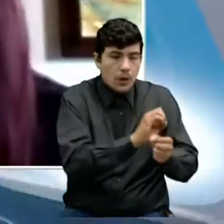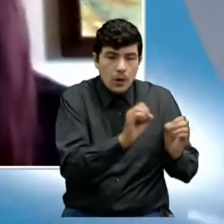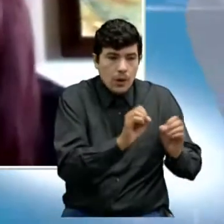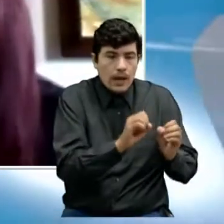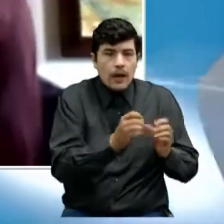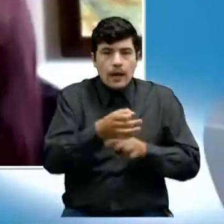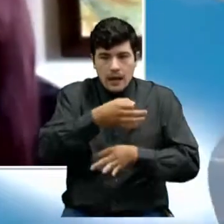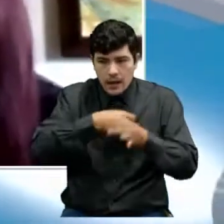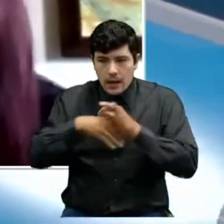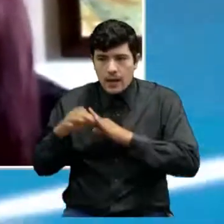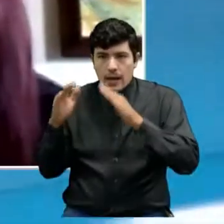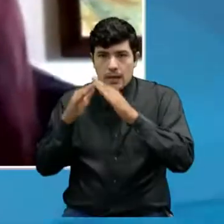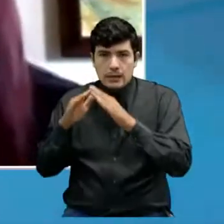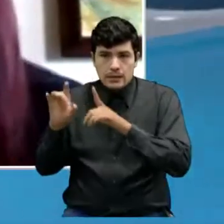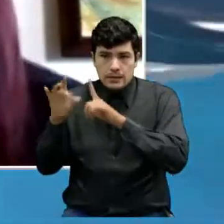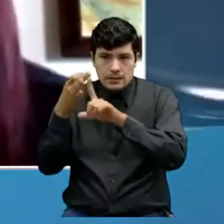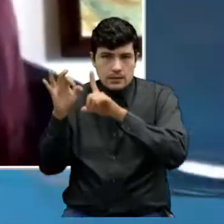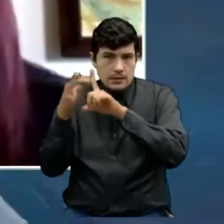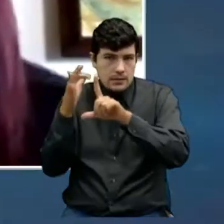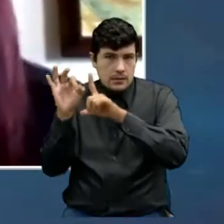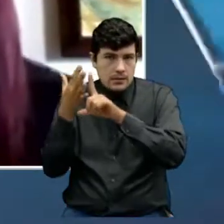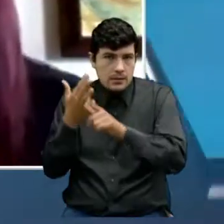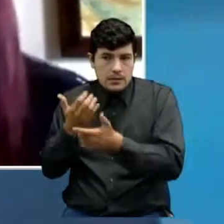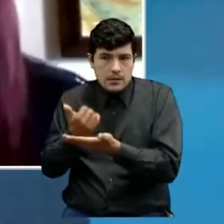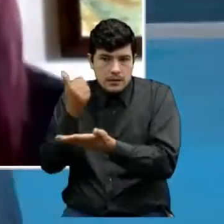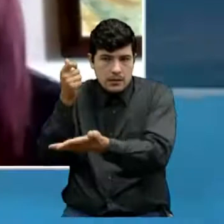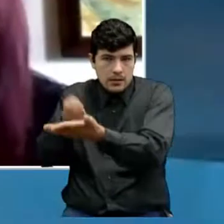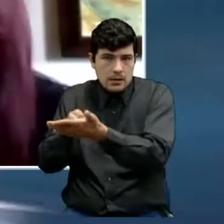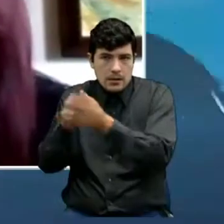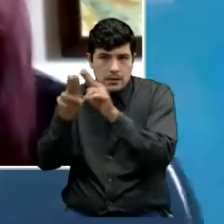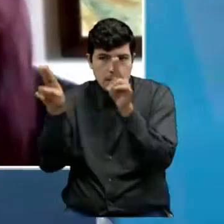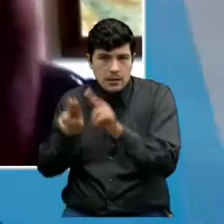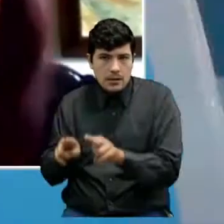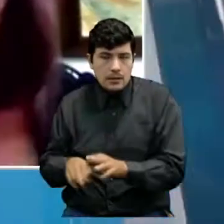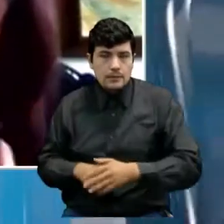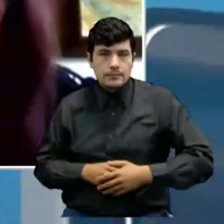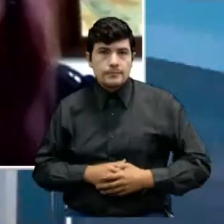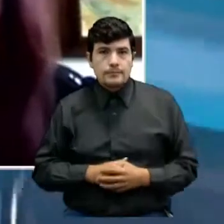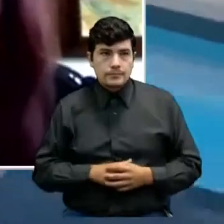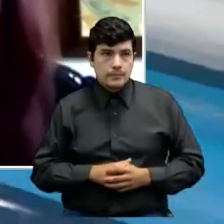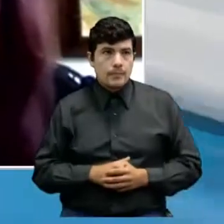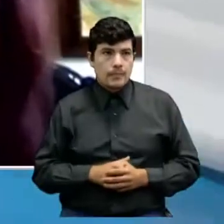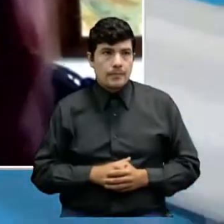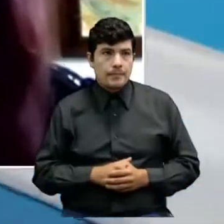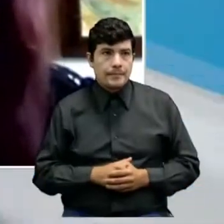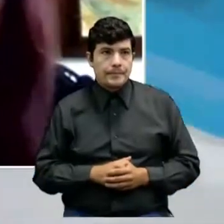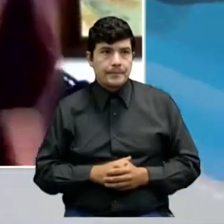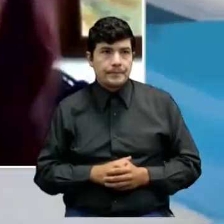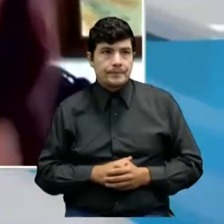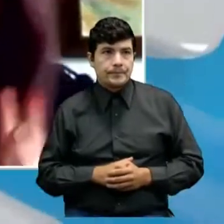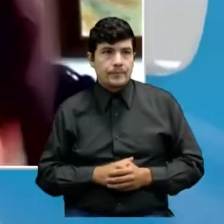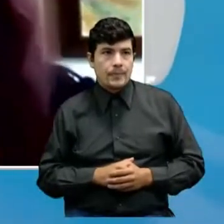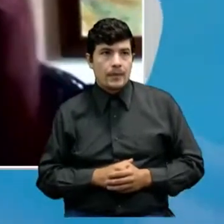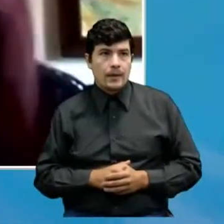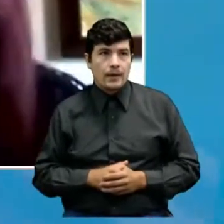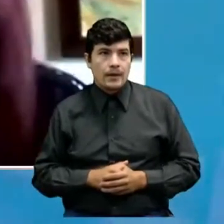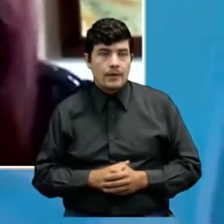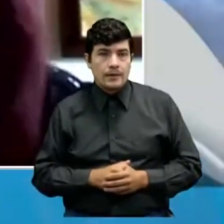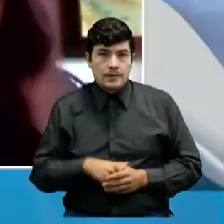En estricto sentido, sí, doc, porque lo que hicieron fue cambiarlo. Entonces, hay que tenerlo en cuenta, lo que hicieron